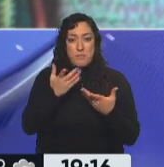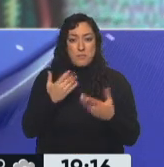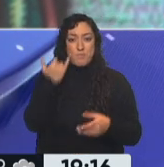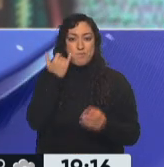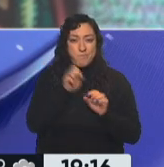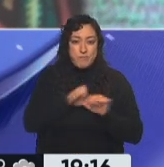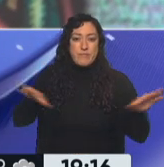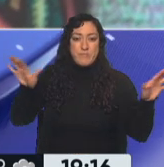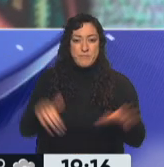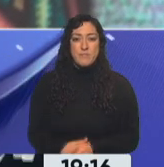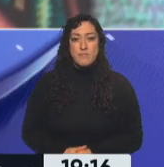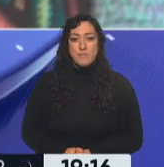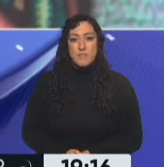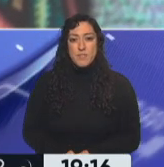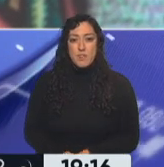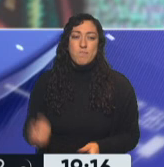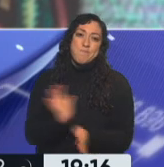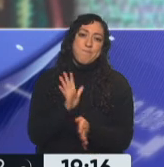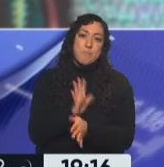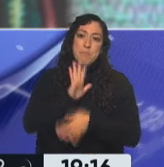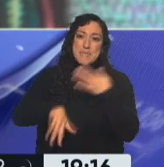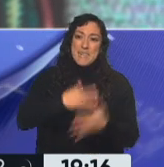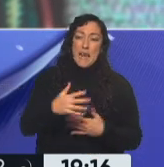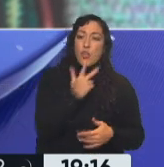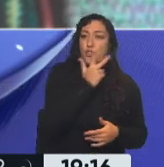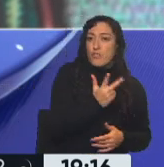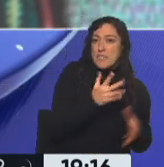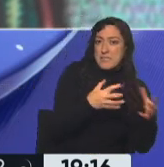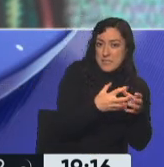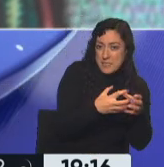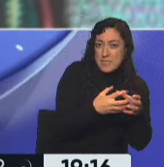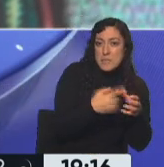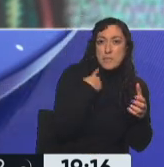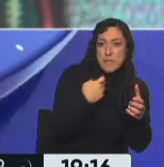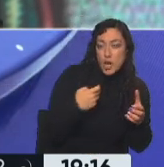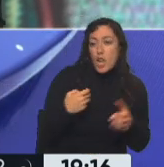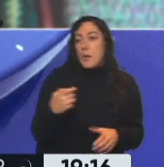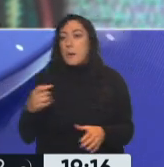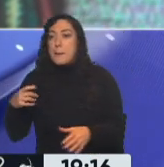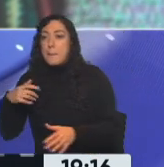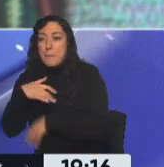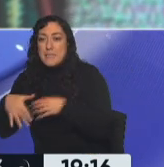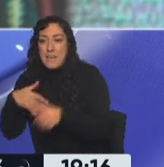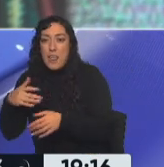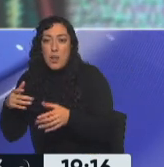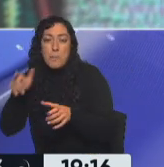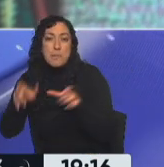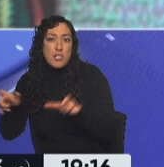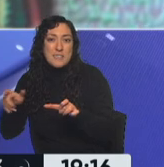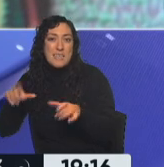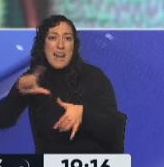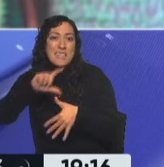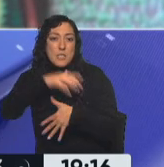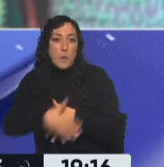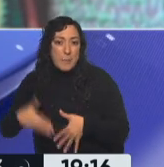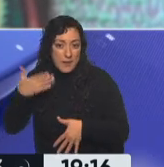un crossover, es una mezcla de este trío español, justamente mezcla de España con mezcla de música latinoamericana por